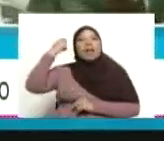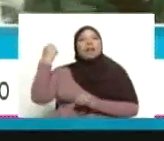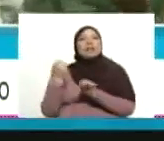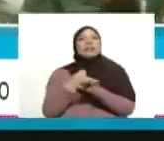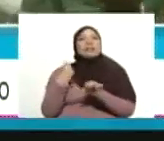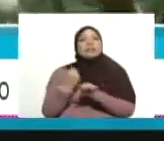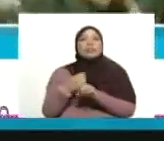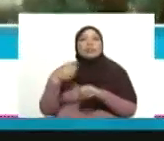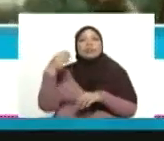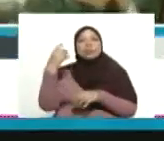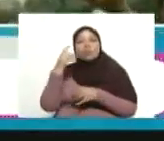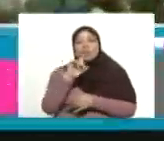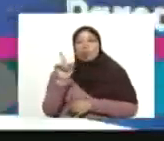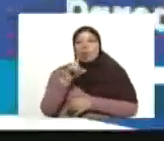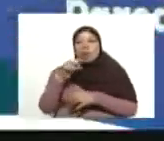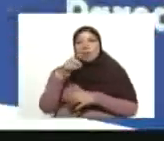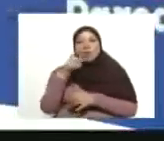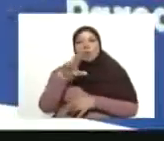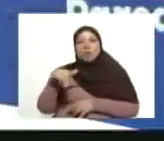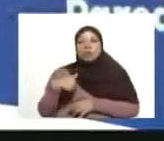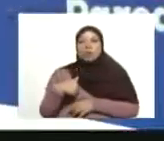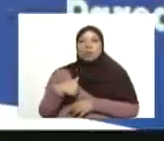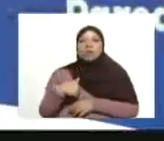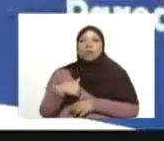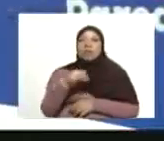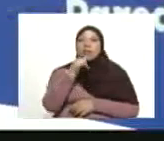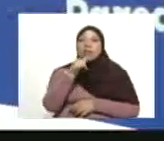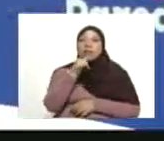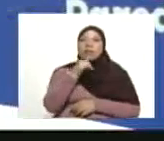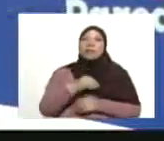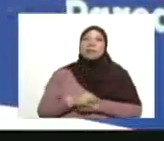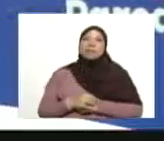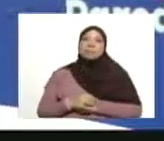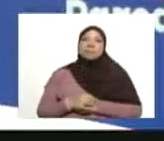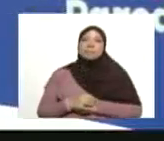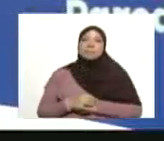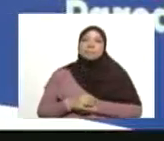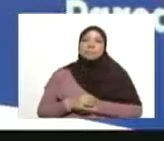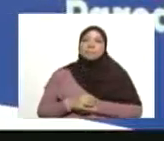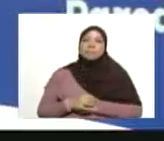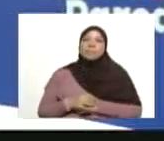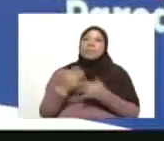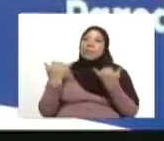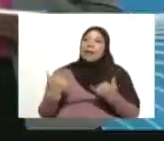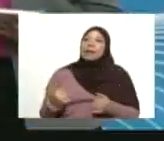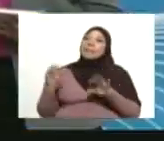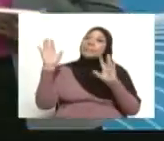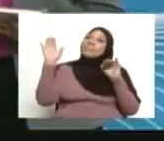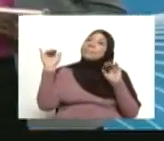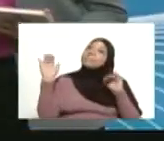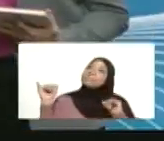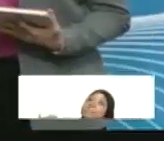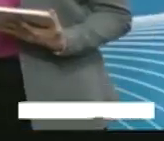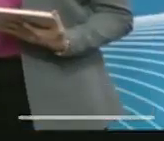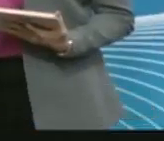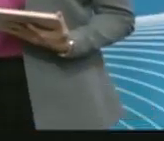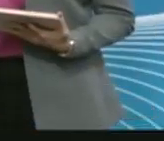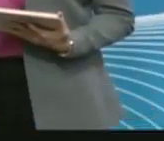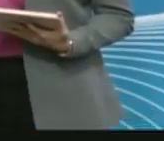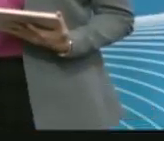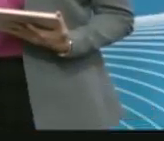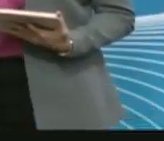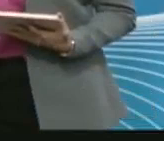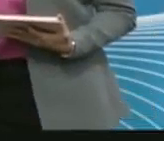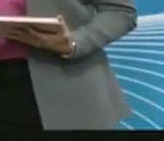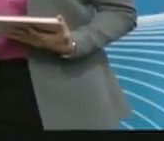honor y gloria. No, medios, redes y paredes. Medios, redes y paredes, es momento de despedir con nuestro video viral y se